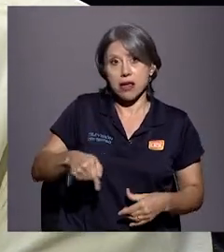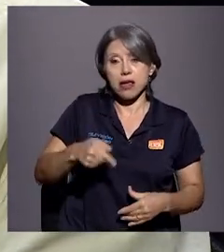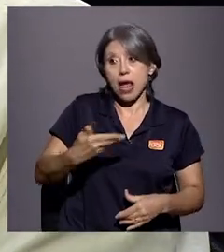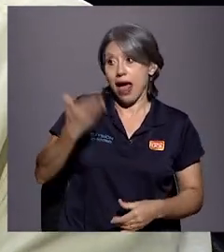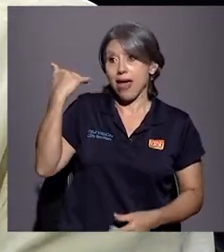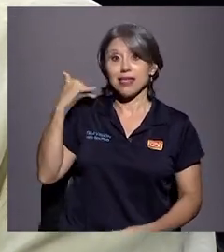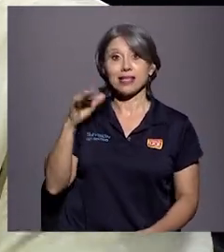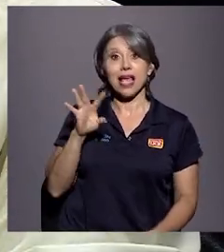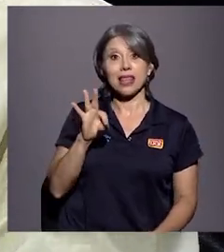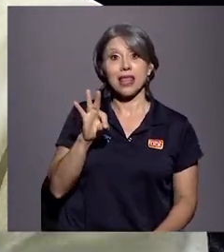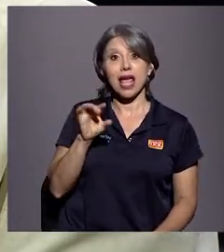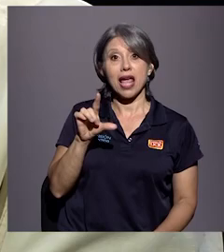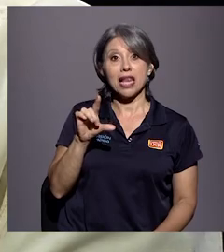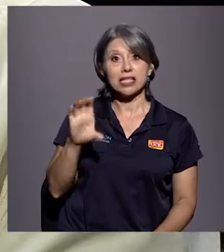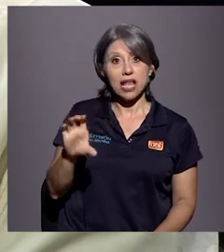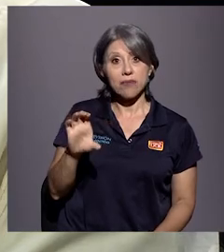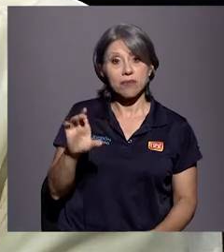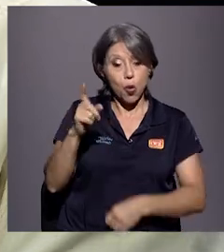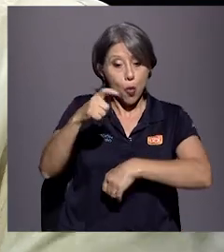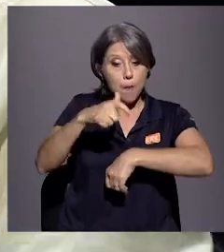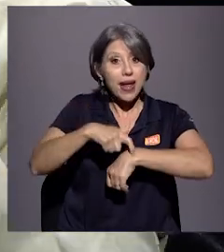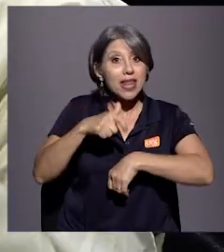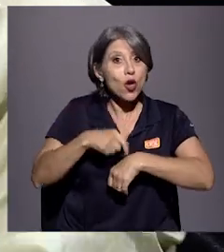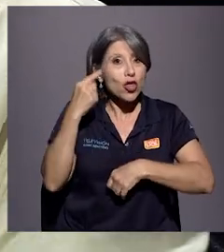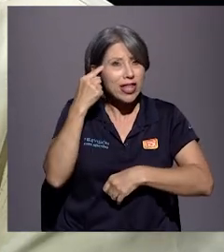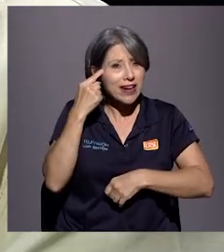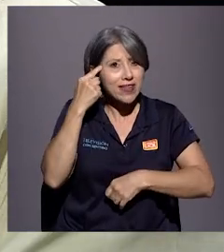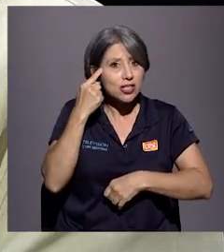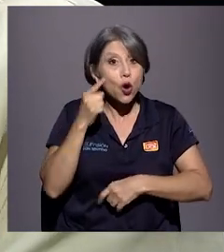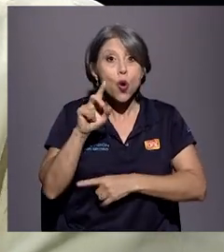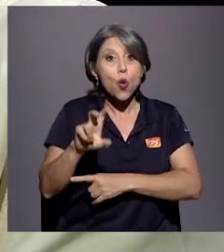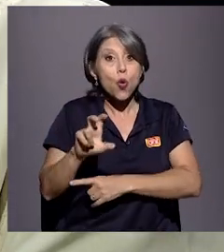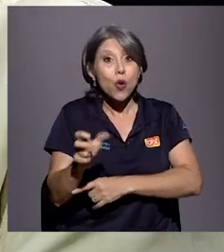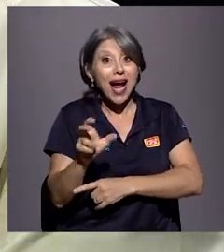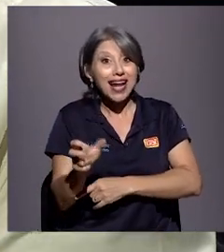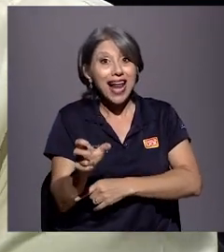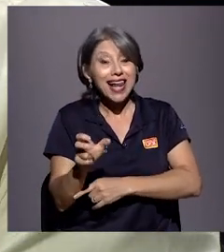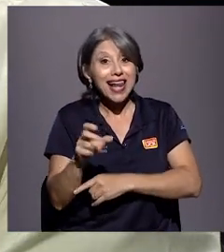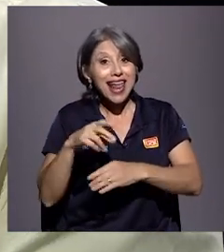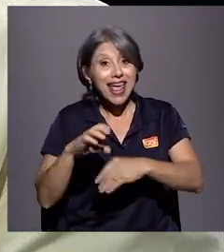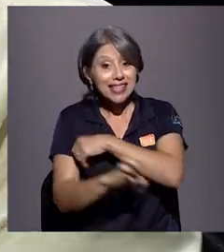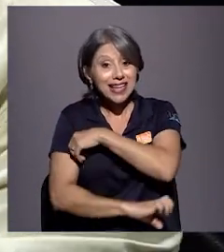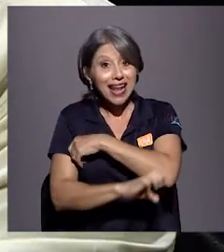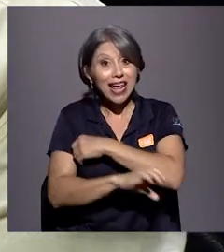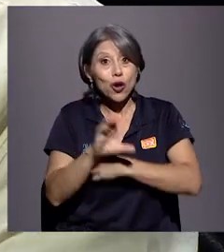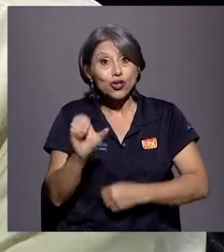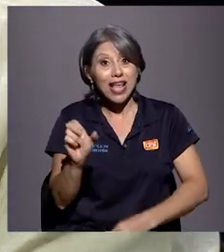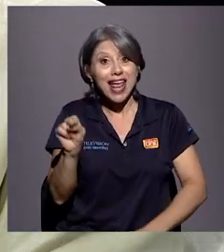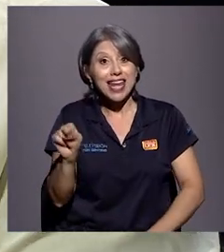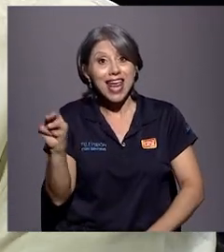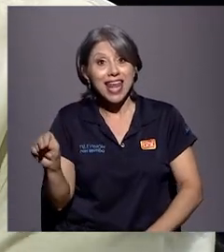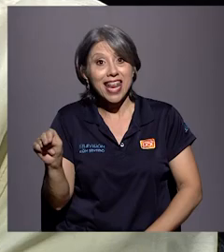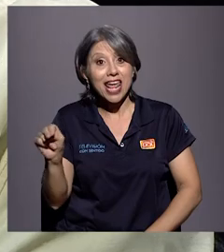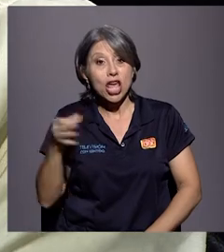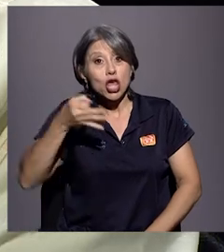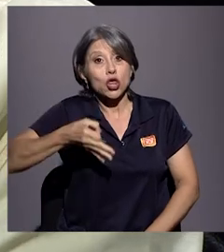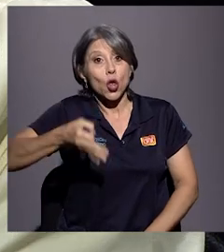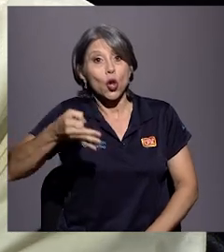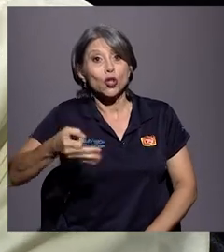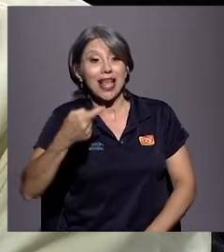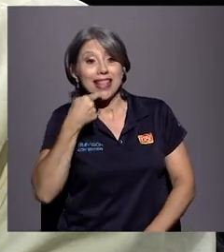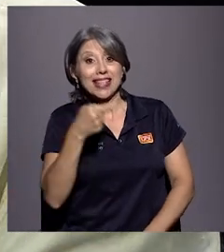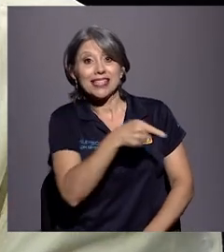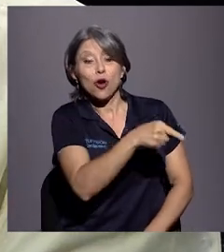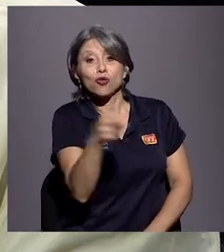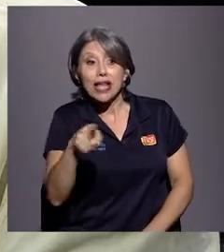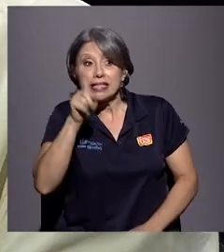DLC, en un periodo de reflexión, un canal extranjero, que era la CNN, todos los días les decía a ustedes que deberían ir